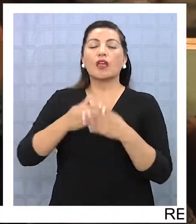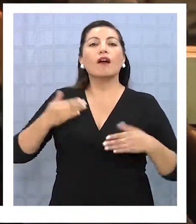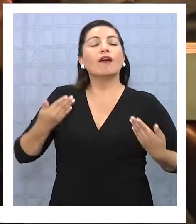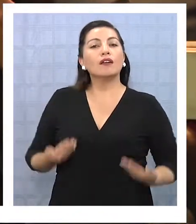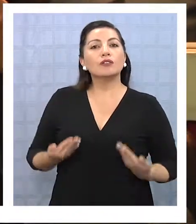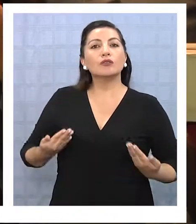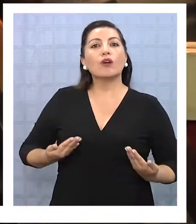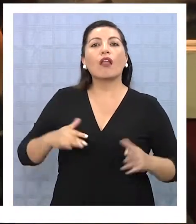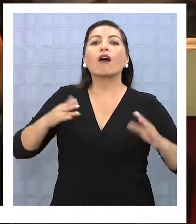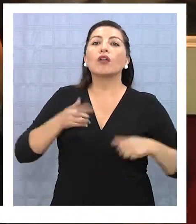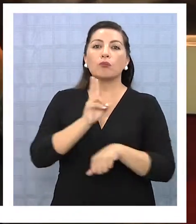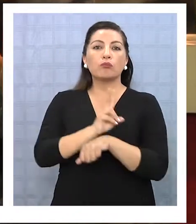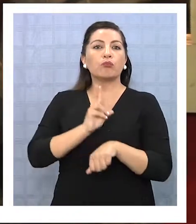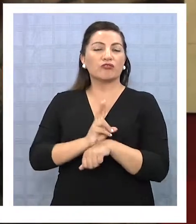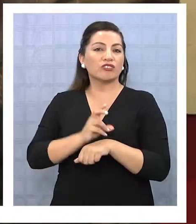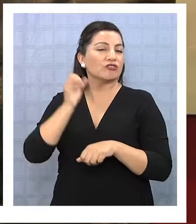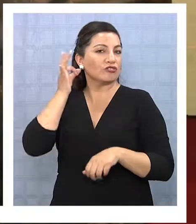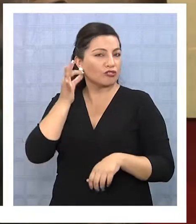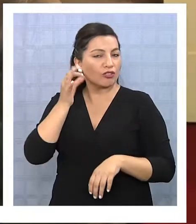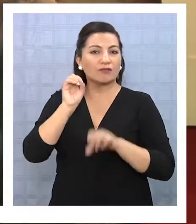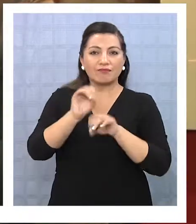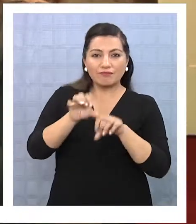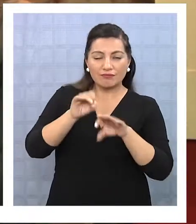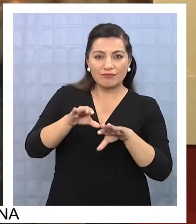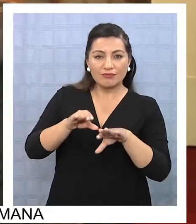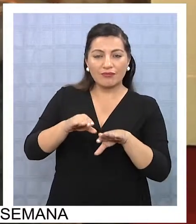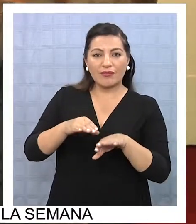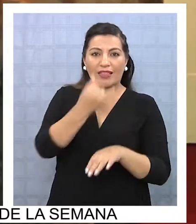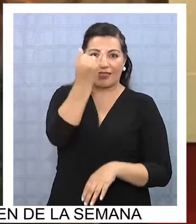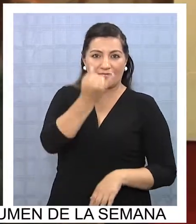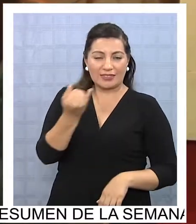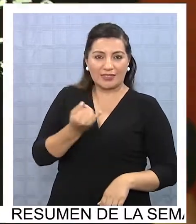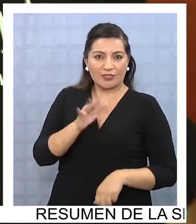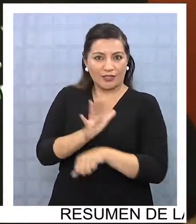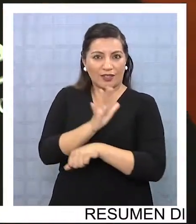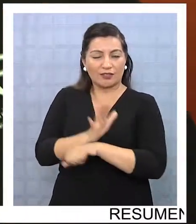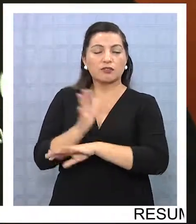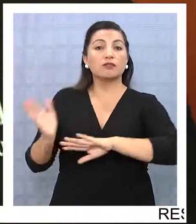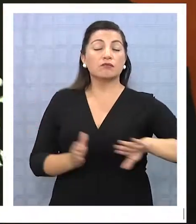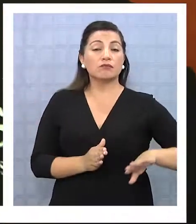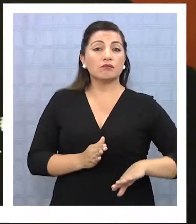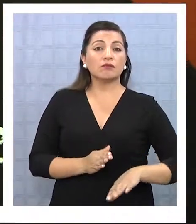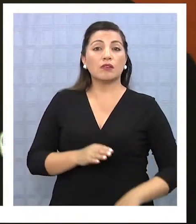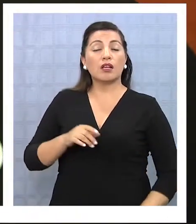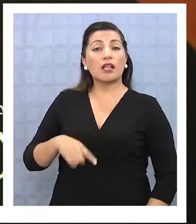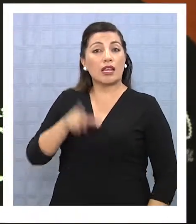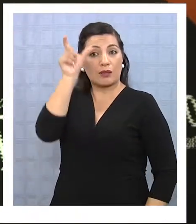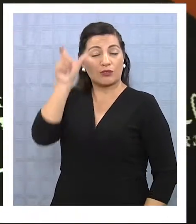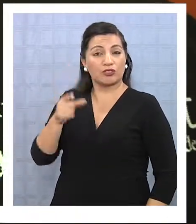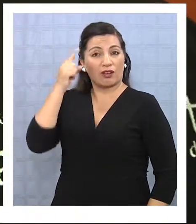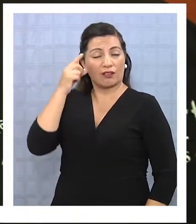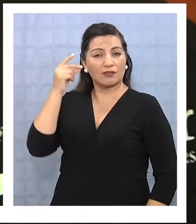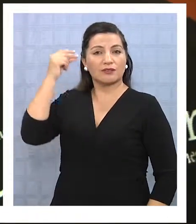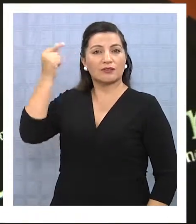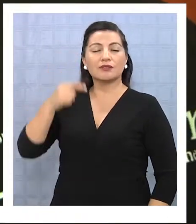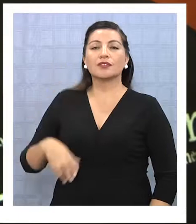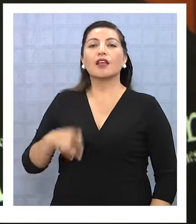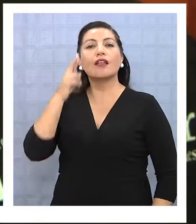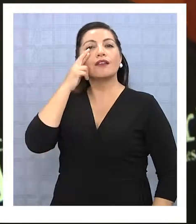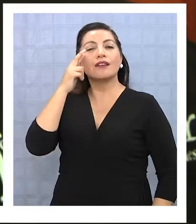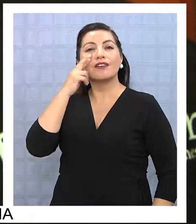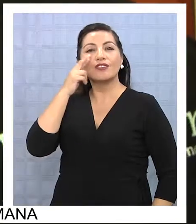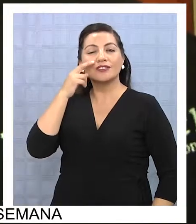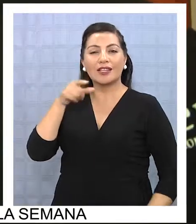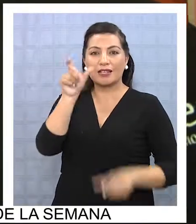actualmente hago clases como profesora en la carrera de diseño teatral. Para el autor de la iniciativa, el reconocimiento a los